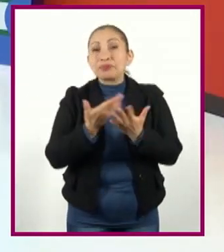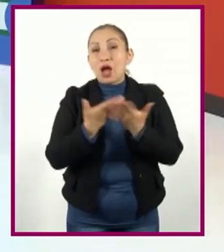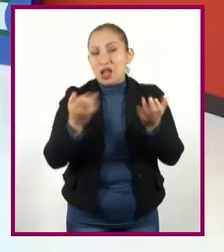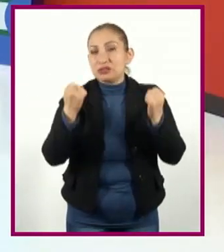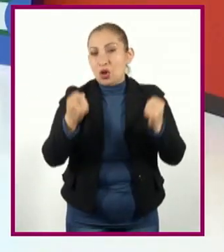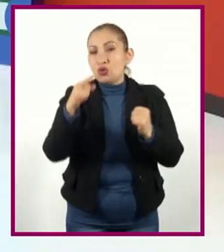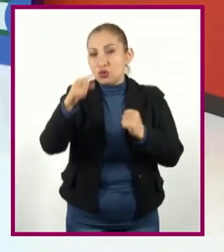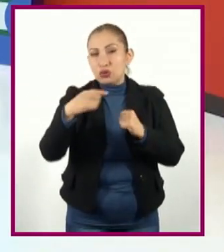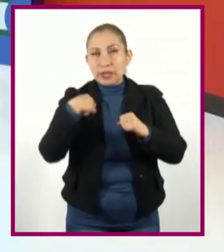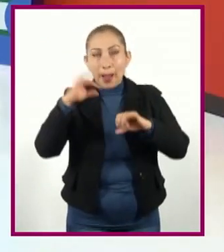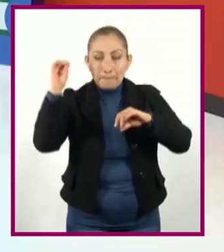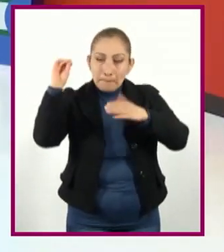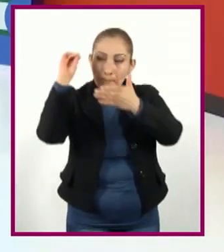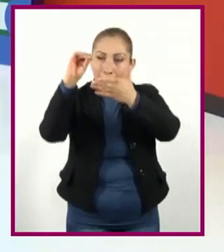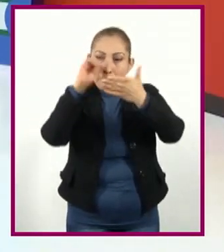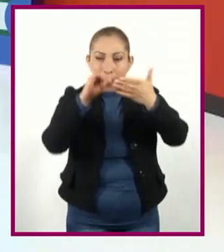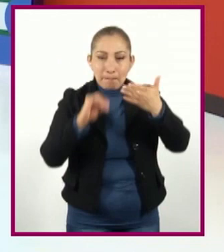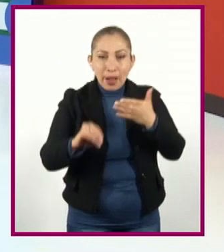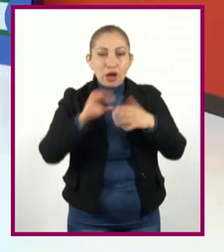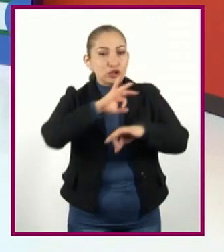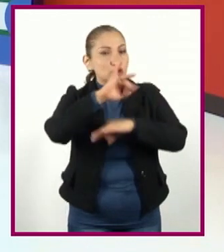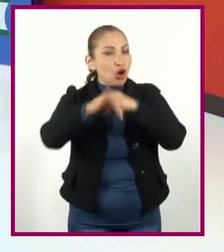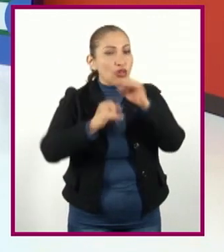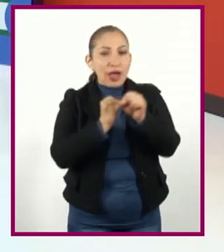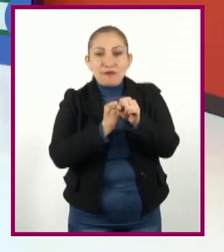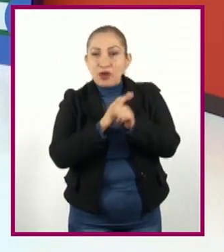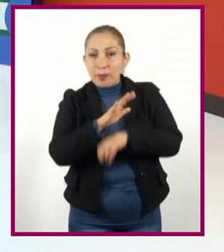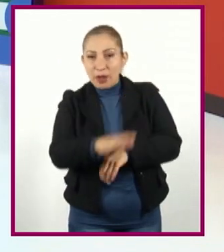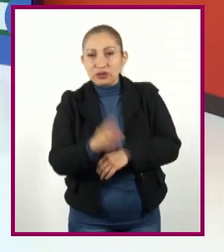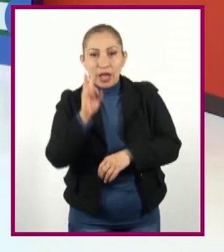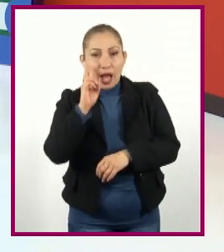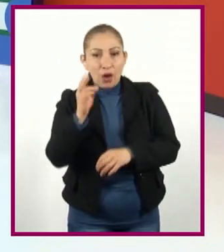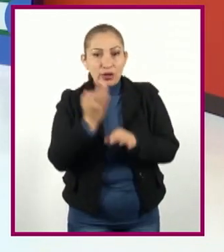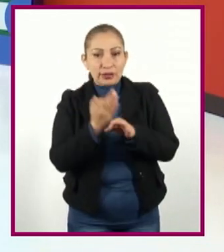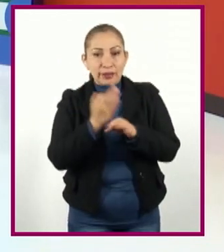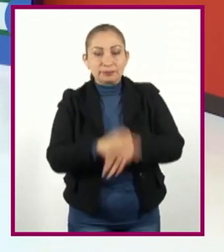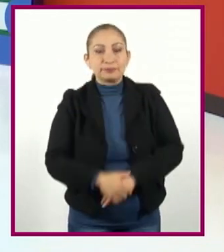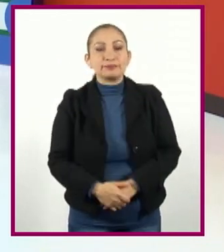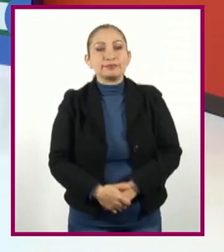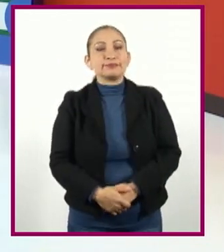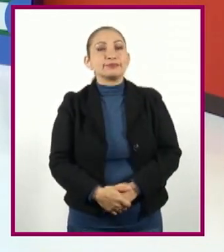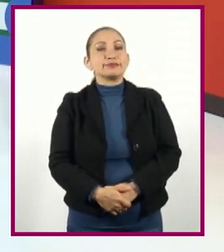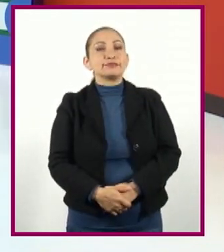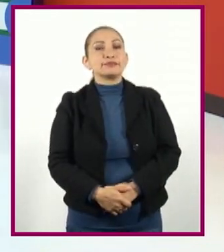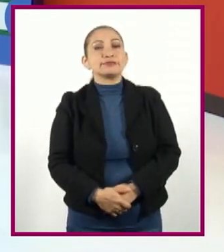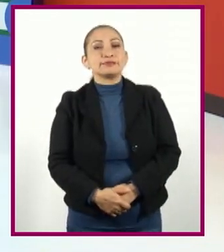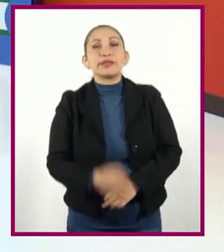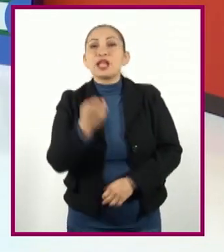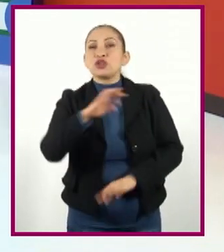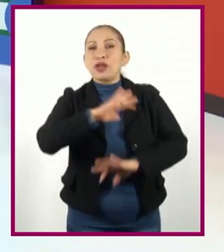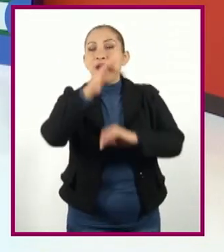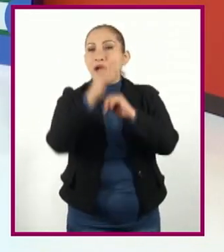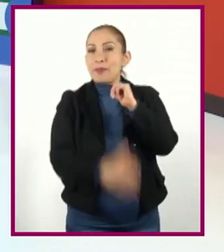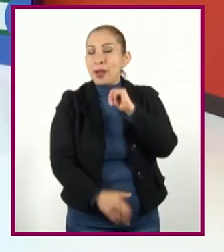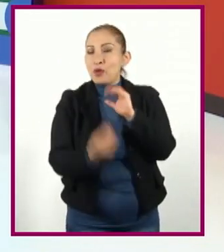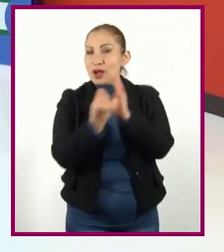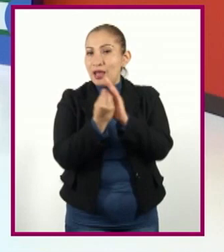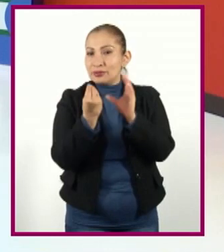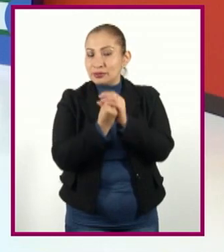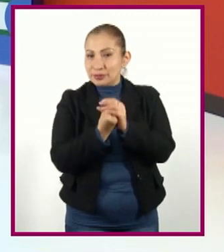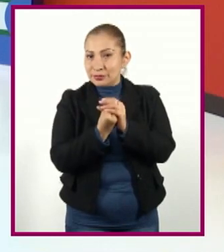habrán logrado completarlo con toda la información que hemos revisado. Con esto hemos llegado al final de la